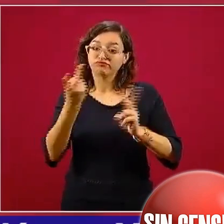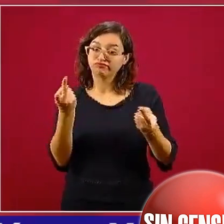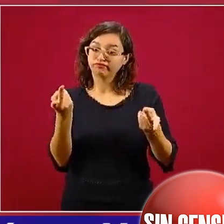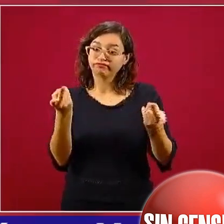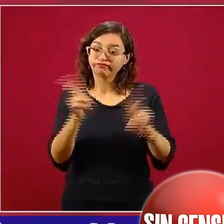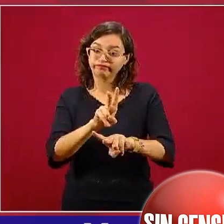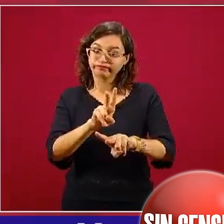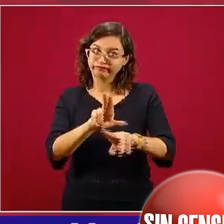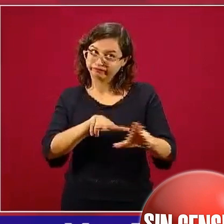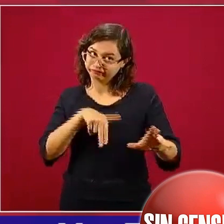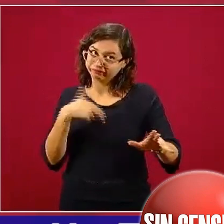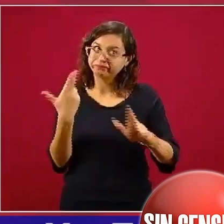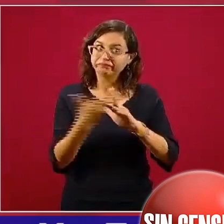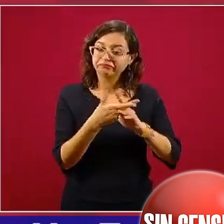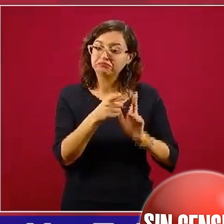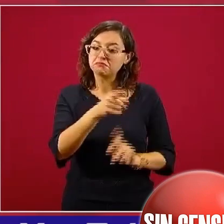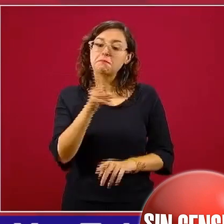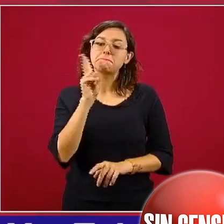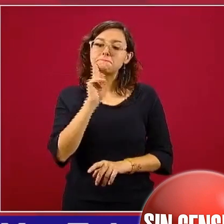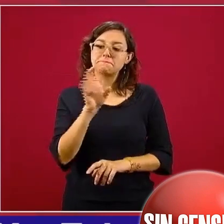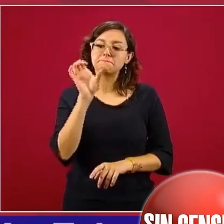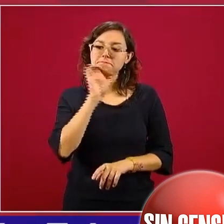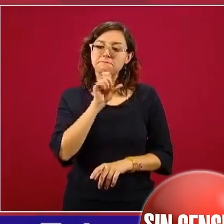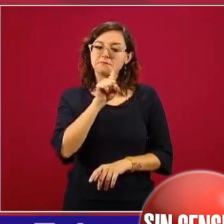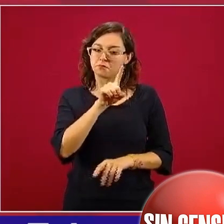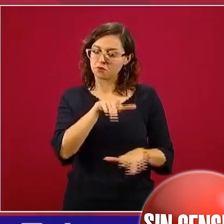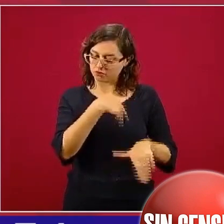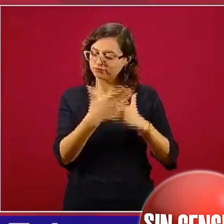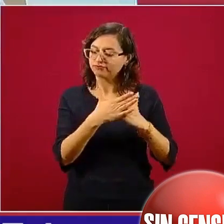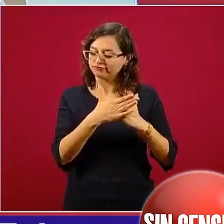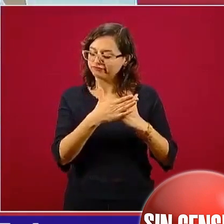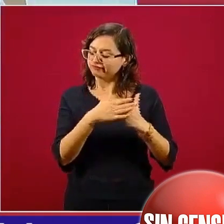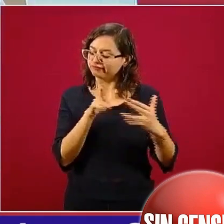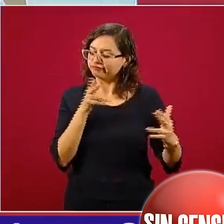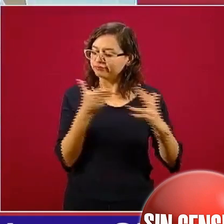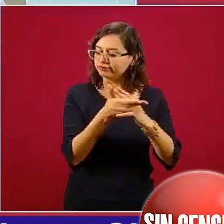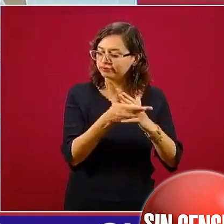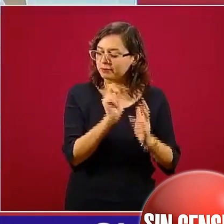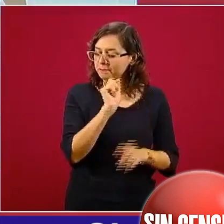y don Venustiano va a ser la res